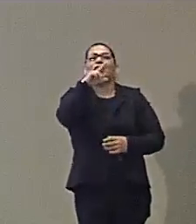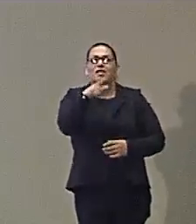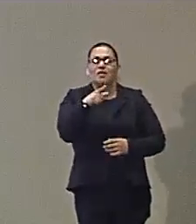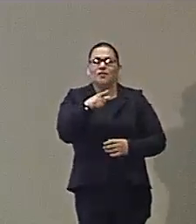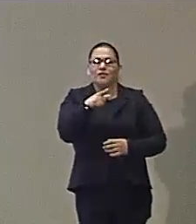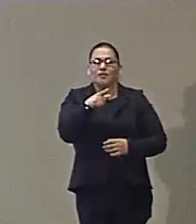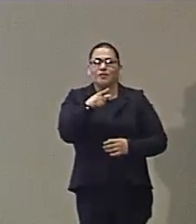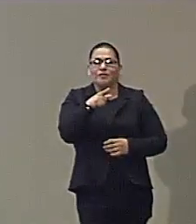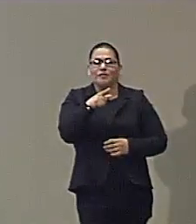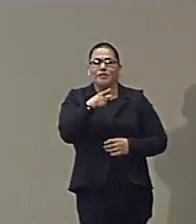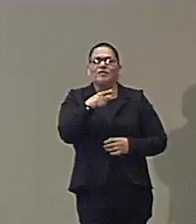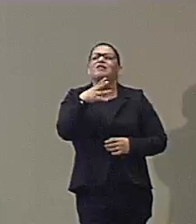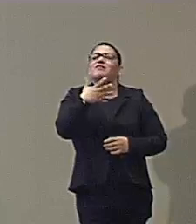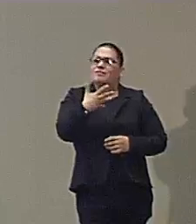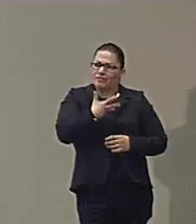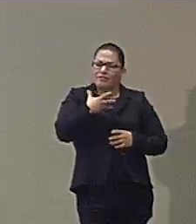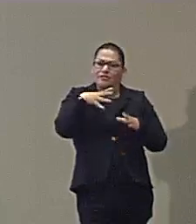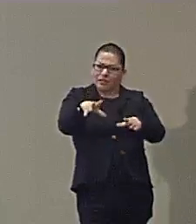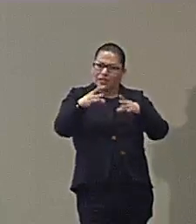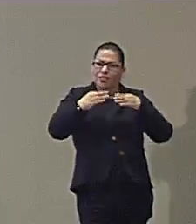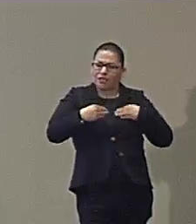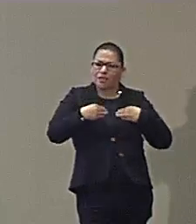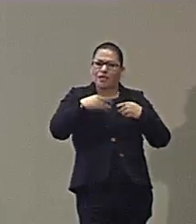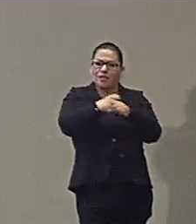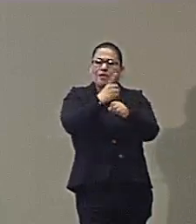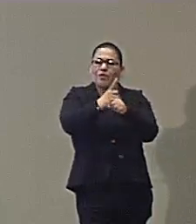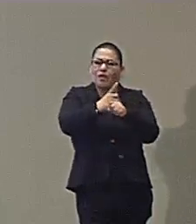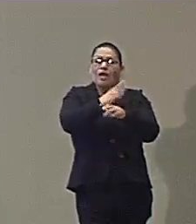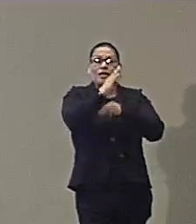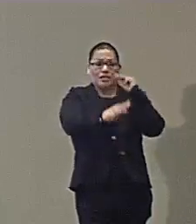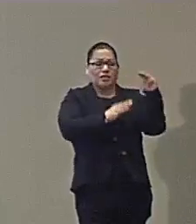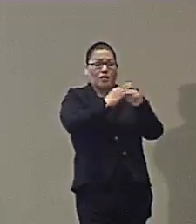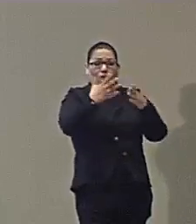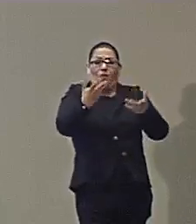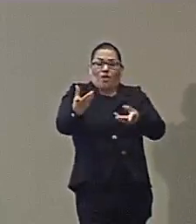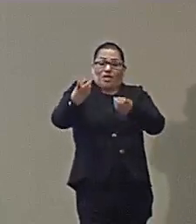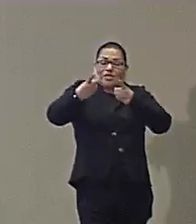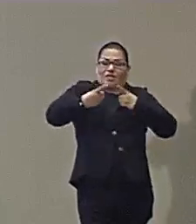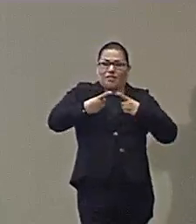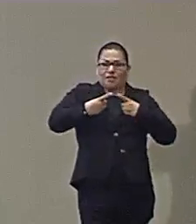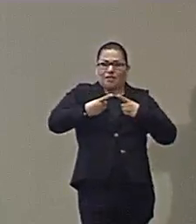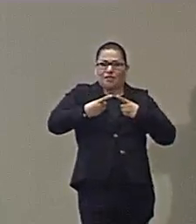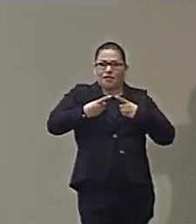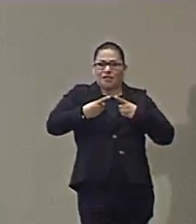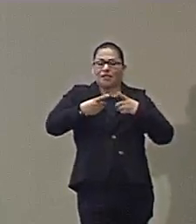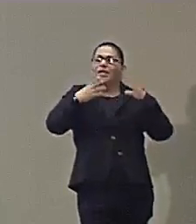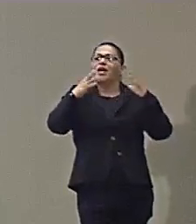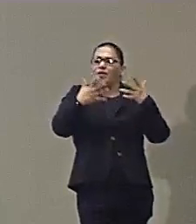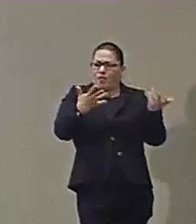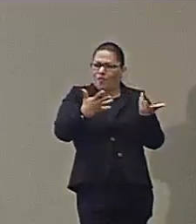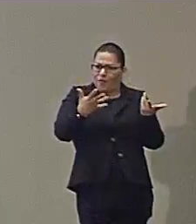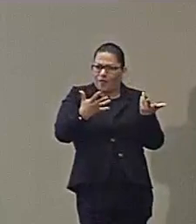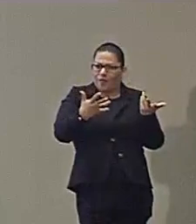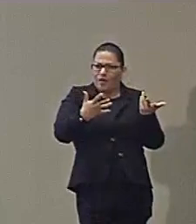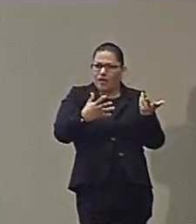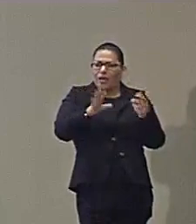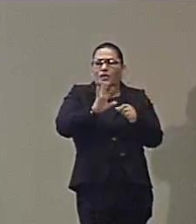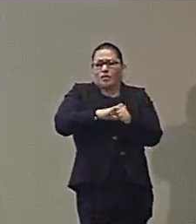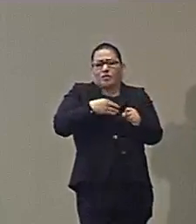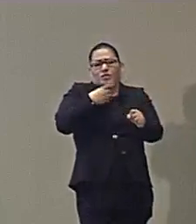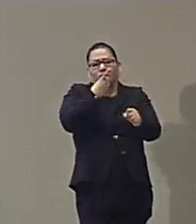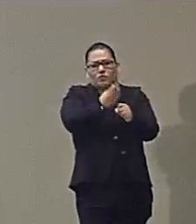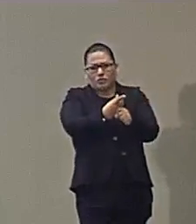tomaremos esta oportunidad que el entorno mundial ya nos ofrece lo haremos porque hay voluntad y